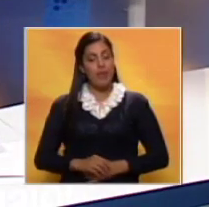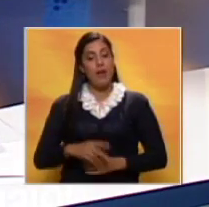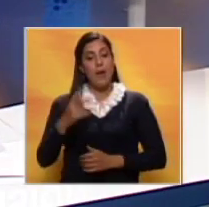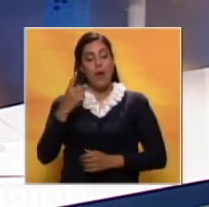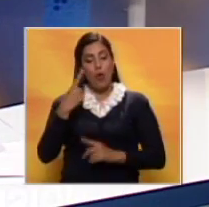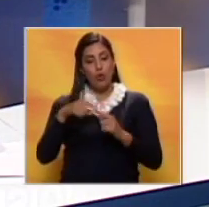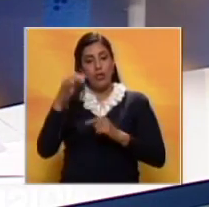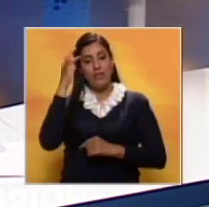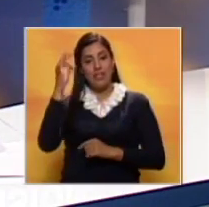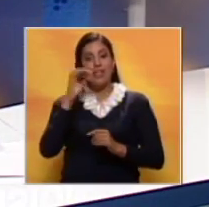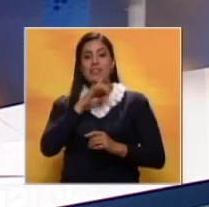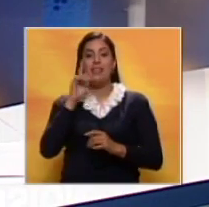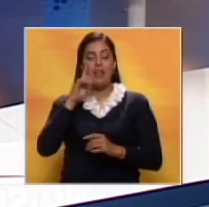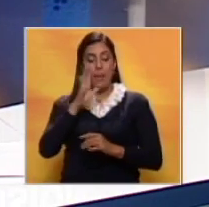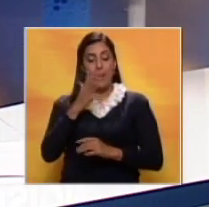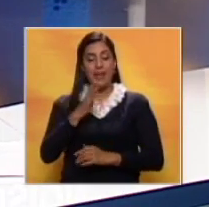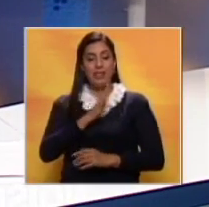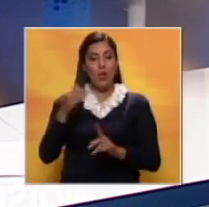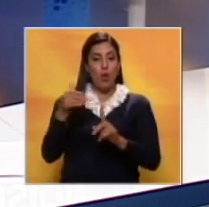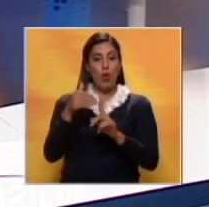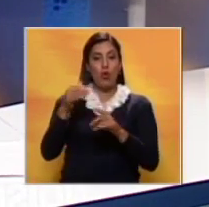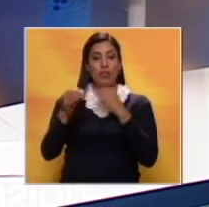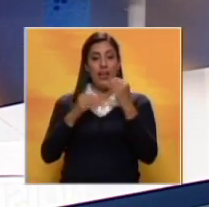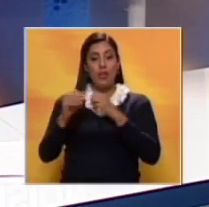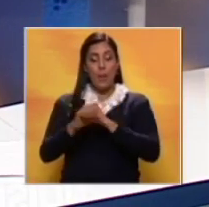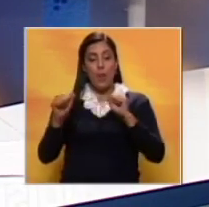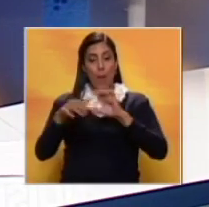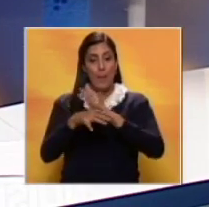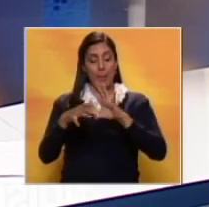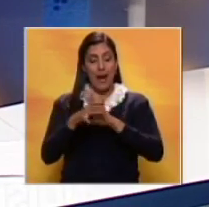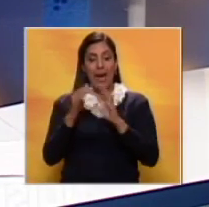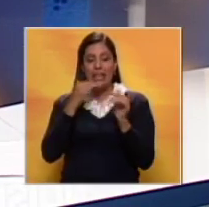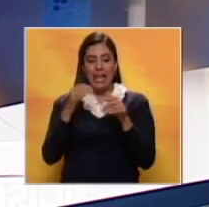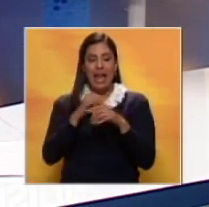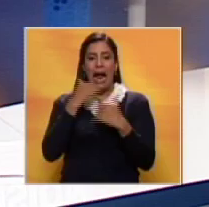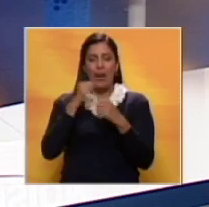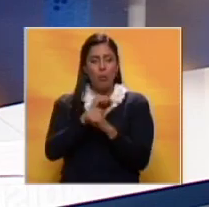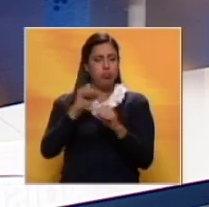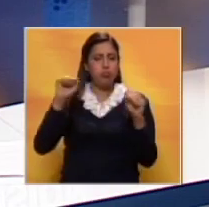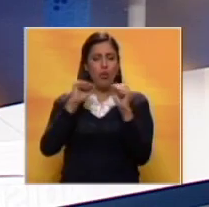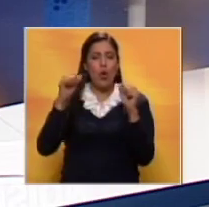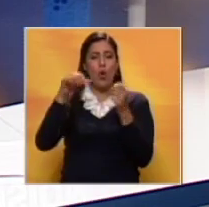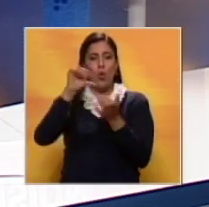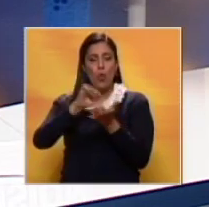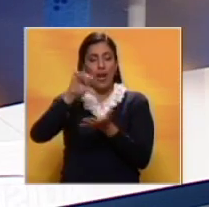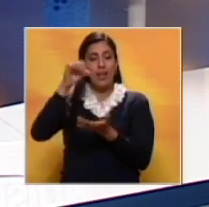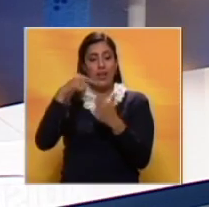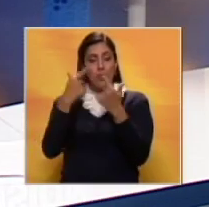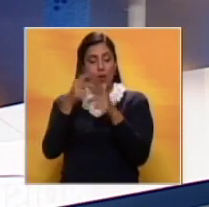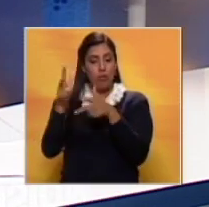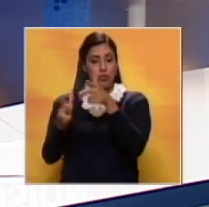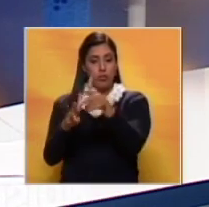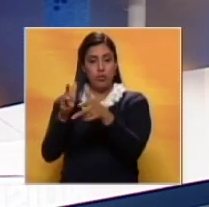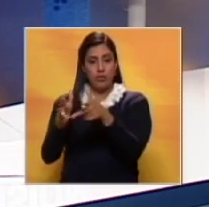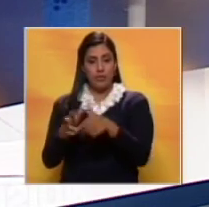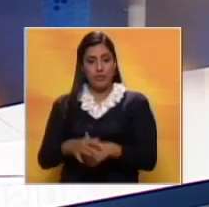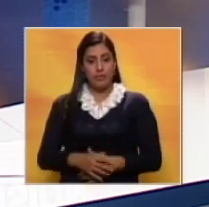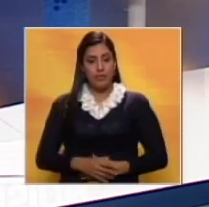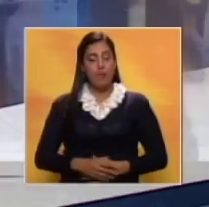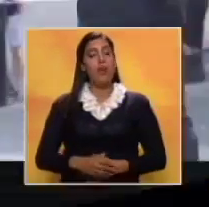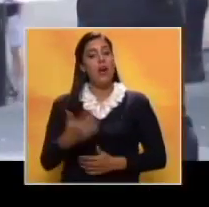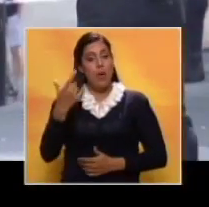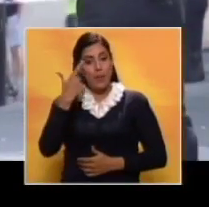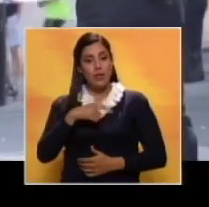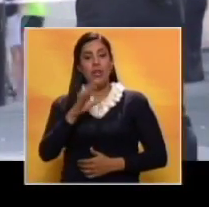En Bélgica, la Fiscalía identificó al presunto atacante que hizo estallar este martes una pequeña carga explosiva en la estación central de trenes de Bruselas.